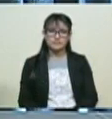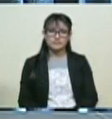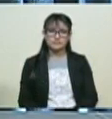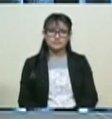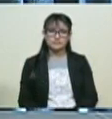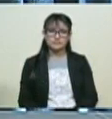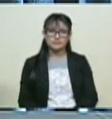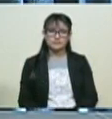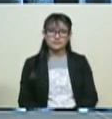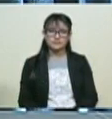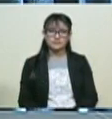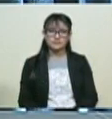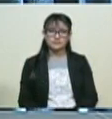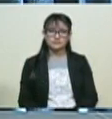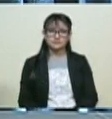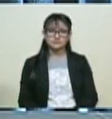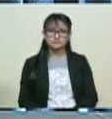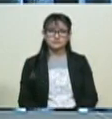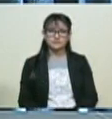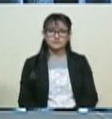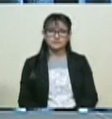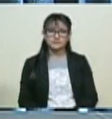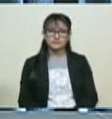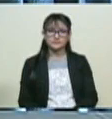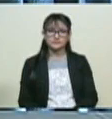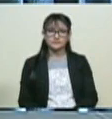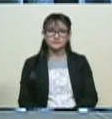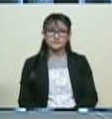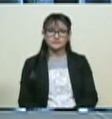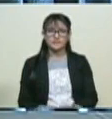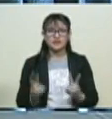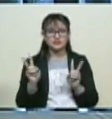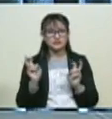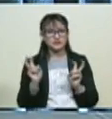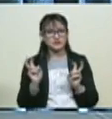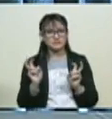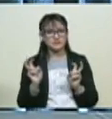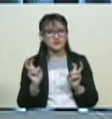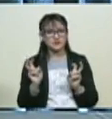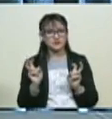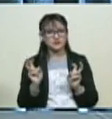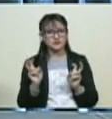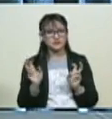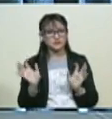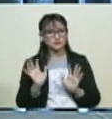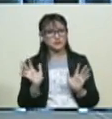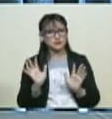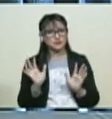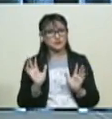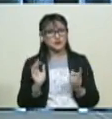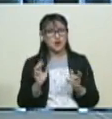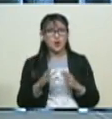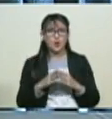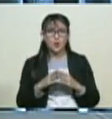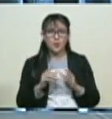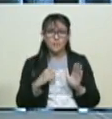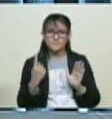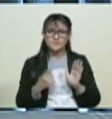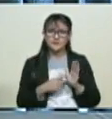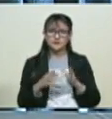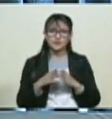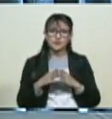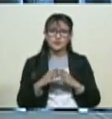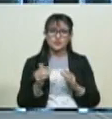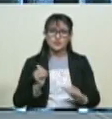en el tema de la negación definitiva y absoluta de cualquier vía